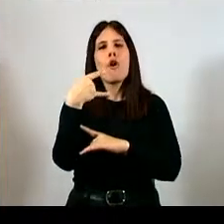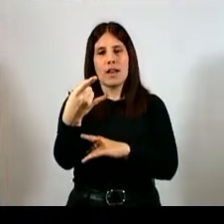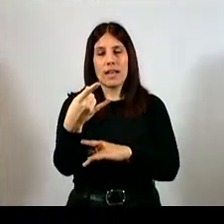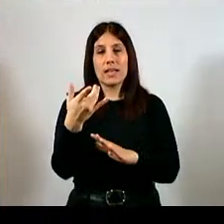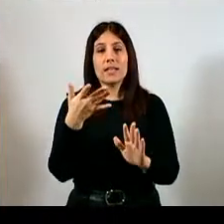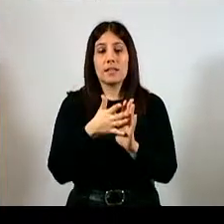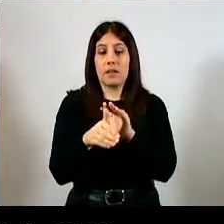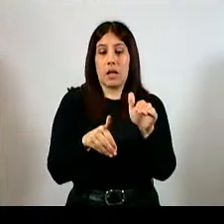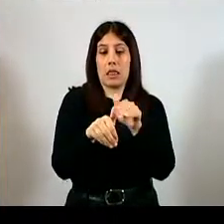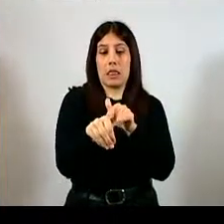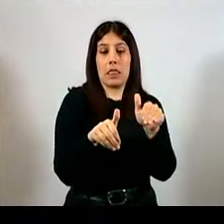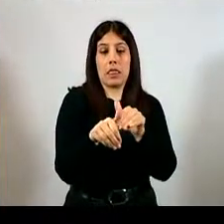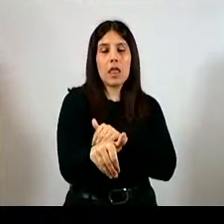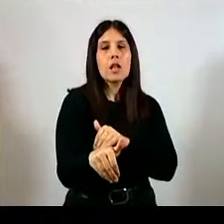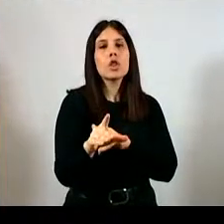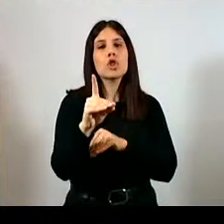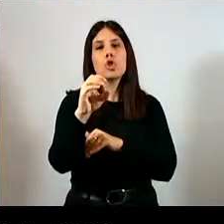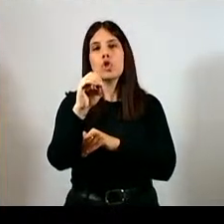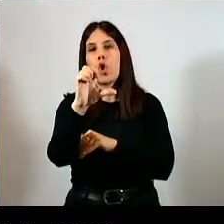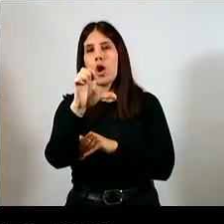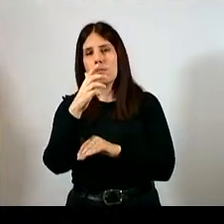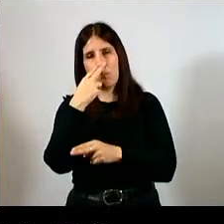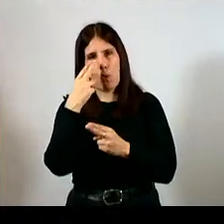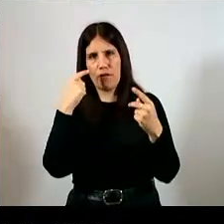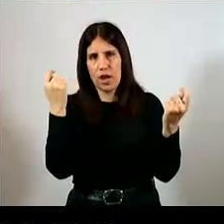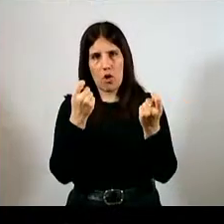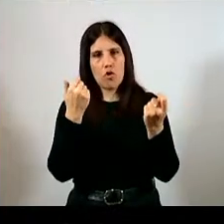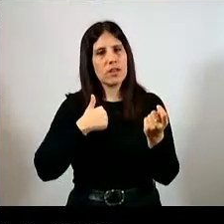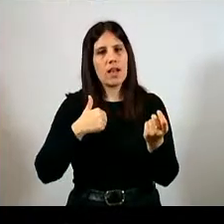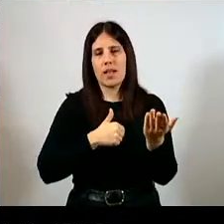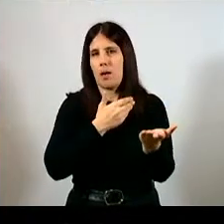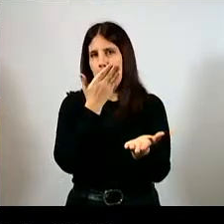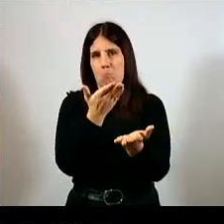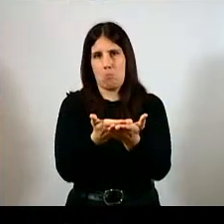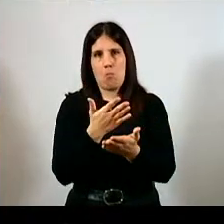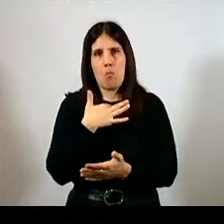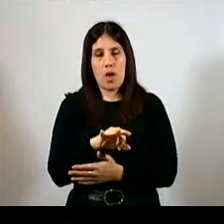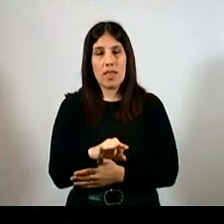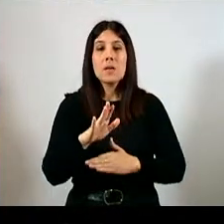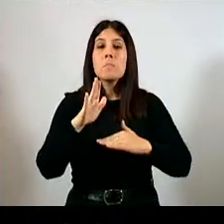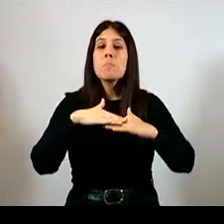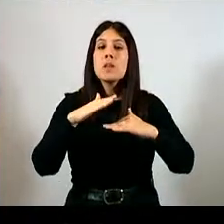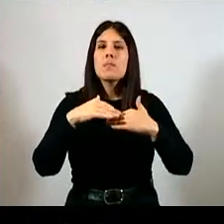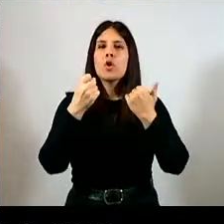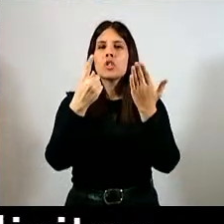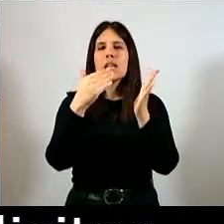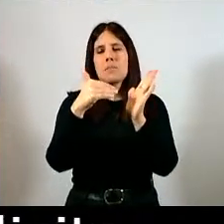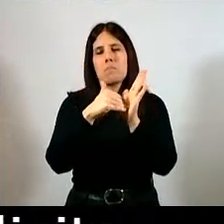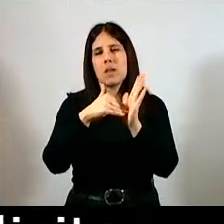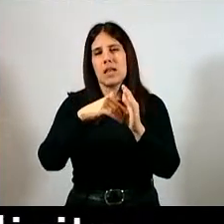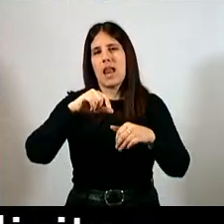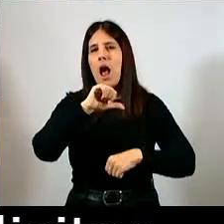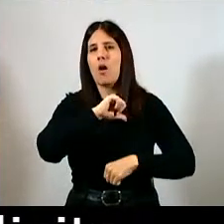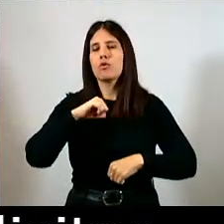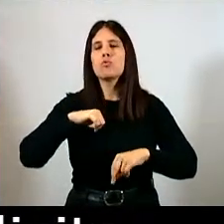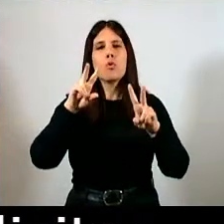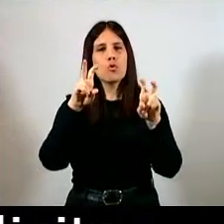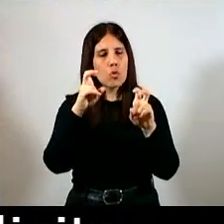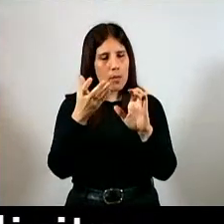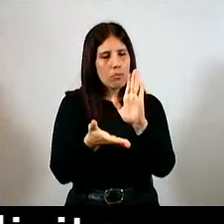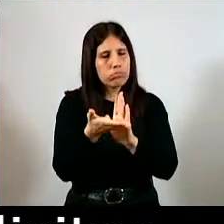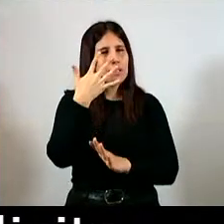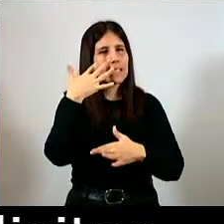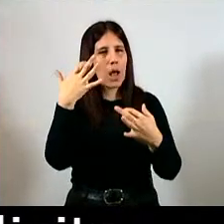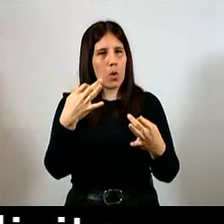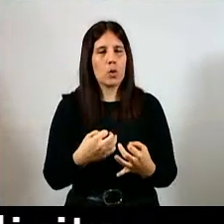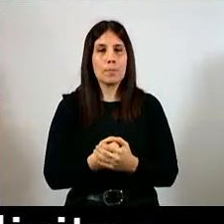ese momento se podrán solicitar. Con ella se incentivará el alta de al menos 6.000 nuevos autónomos. Las